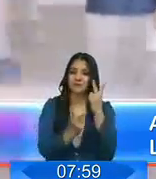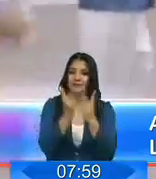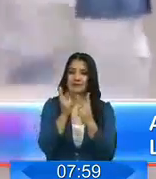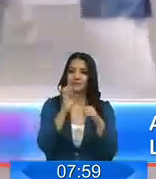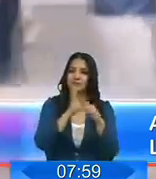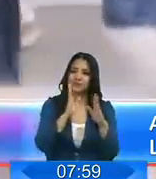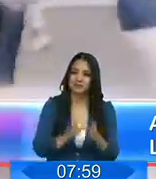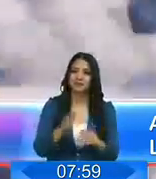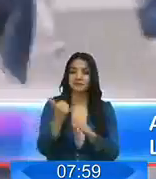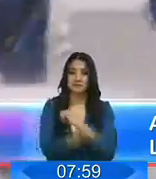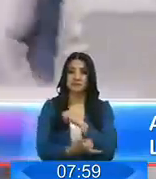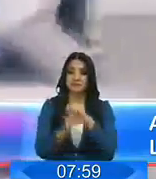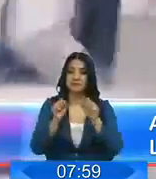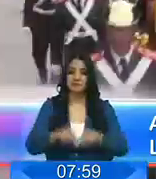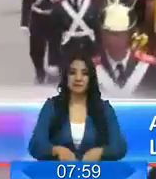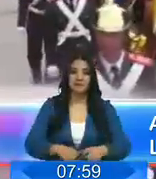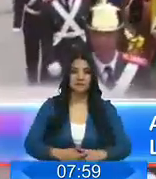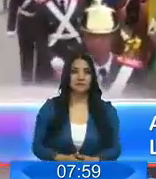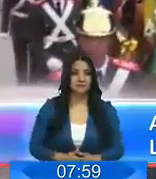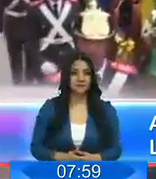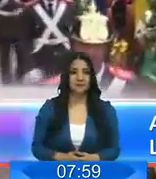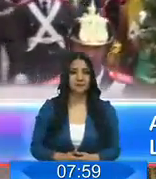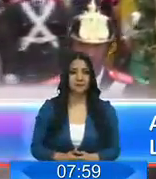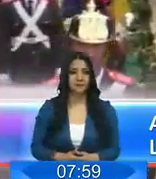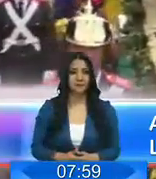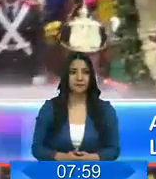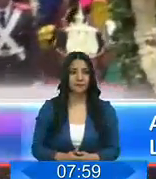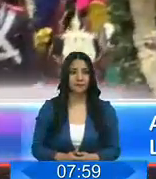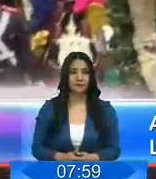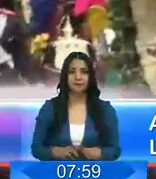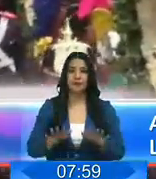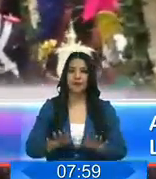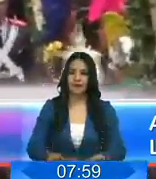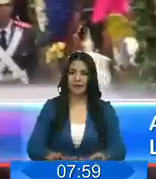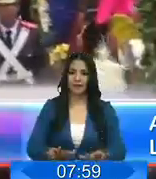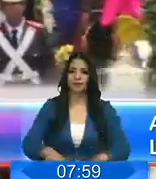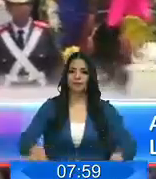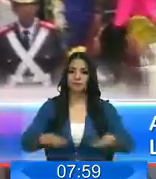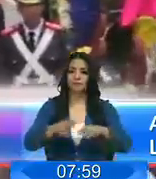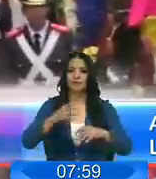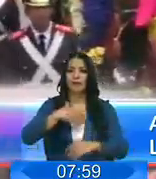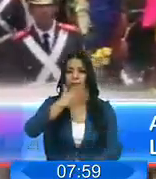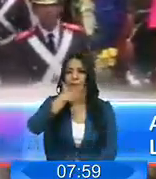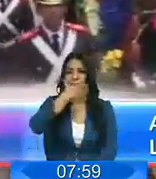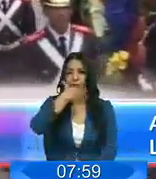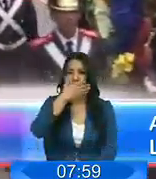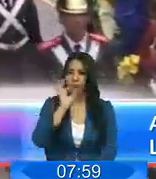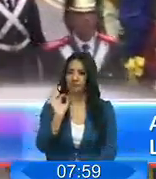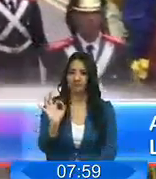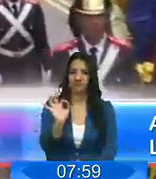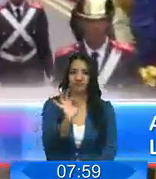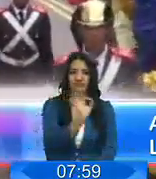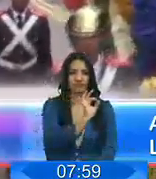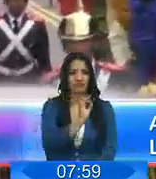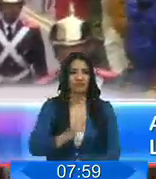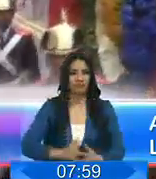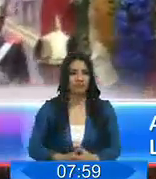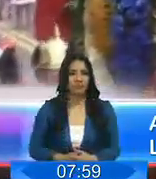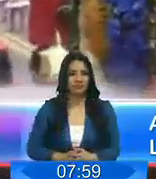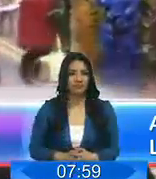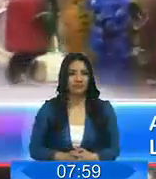y extranjeros. De tal manera que cuando se construye para Ambato realmente quedan